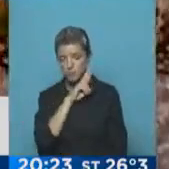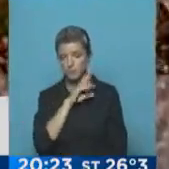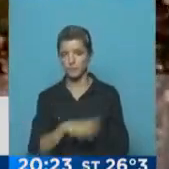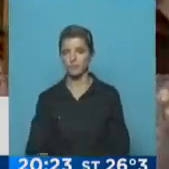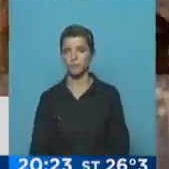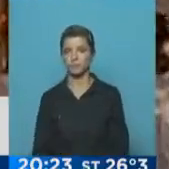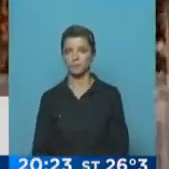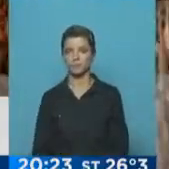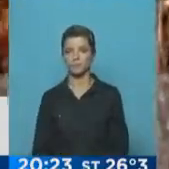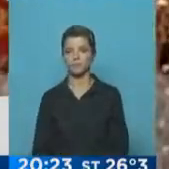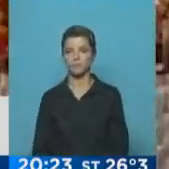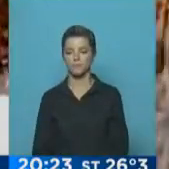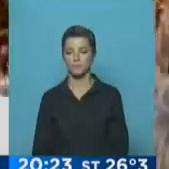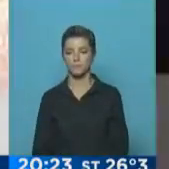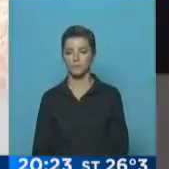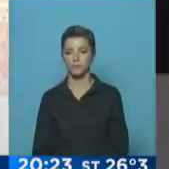fundamentalmente